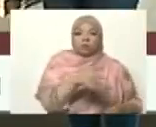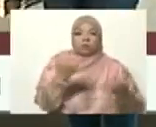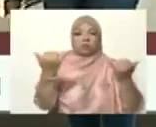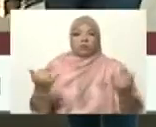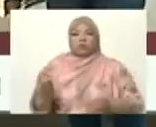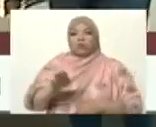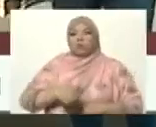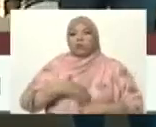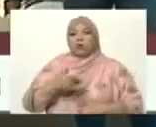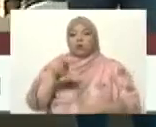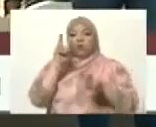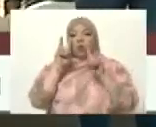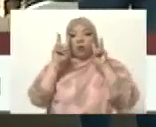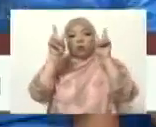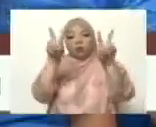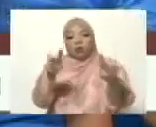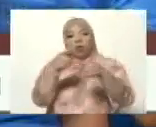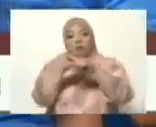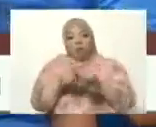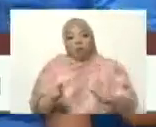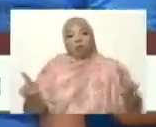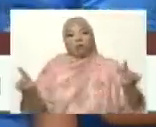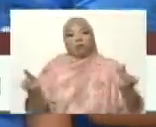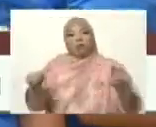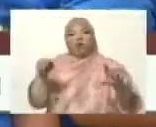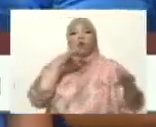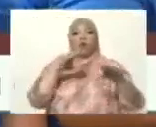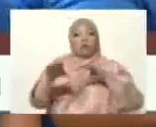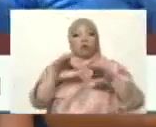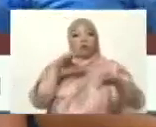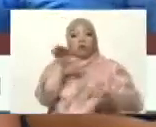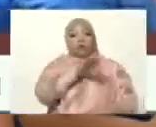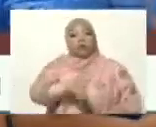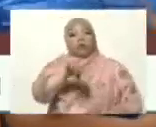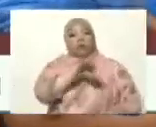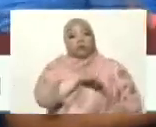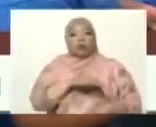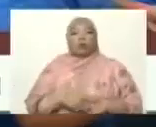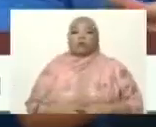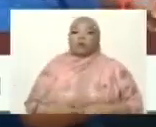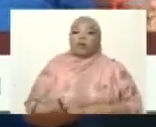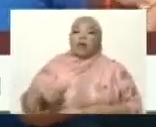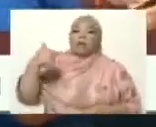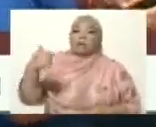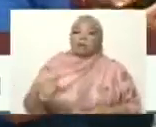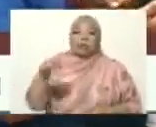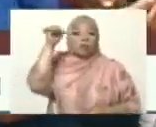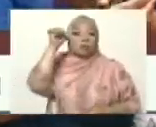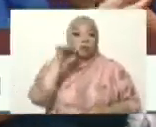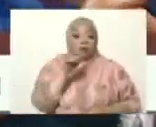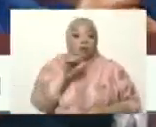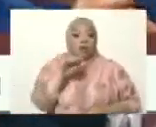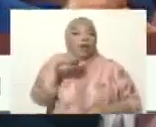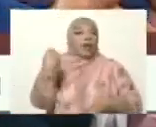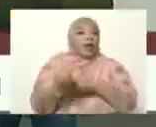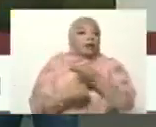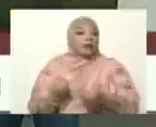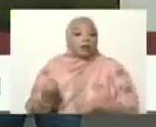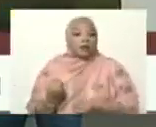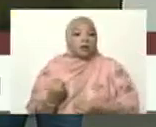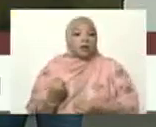poder observar a través de los diversos medios de comunicación social. El próximo sábado, vicepresidenta, ¿qué hacer después